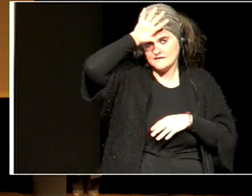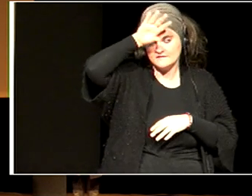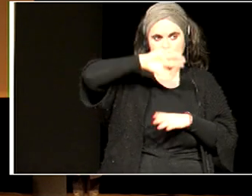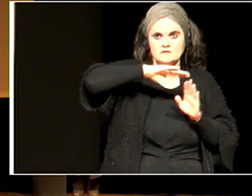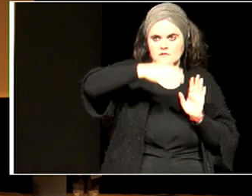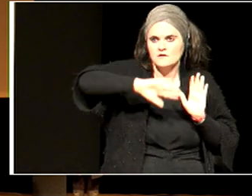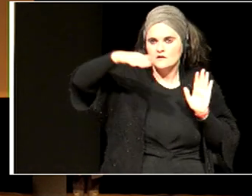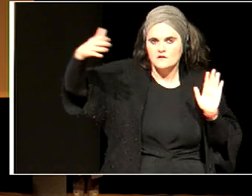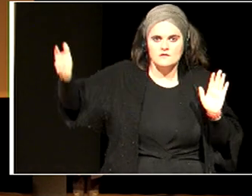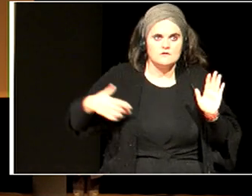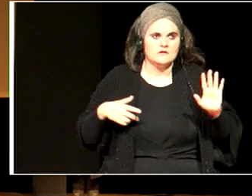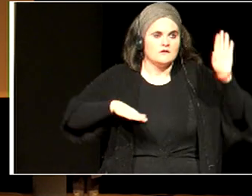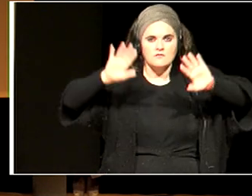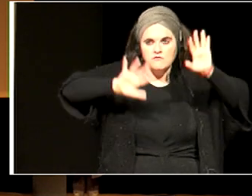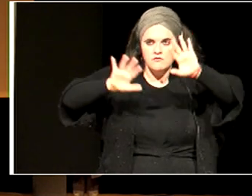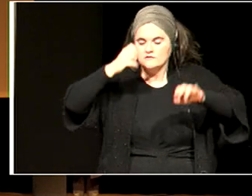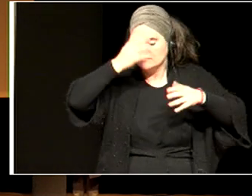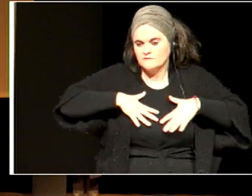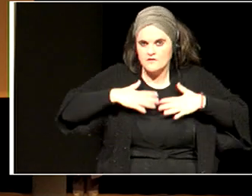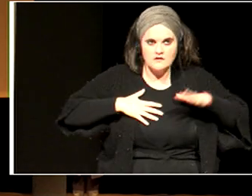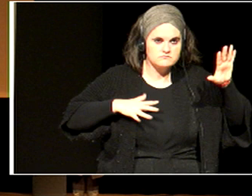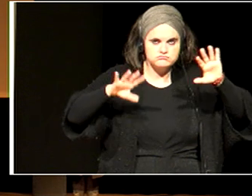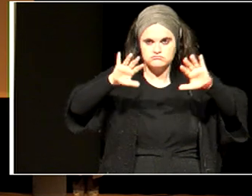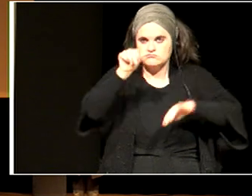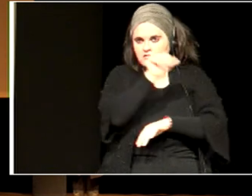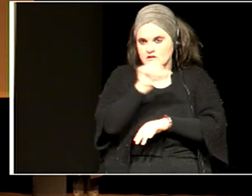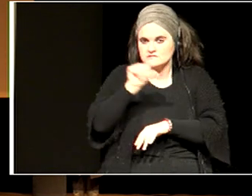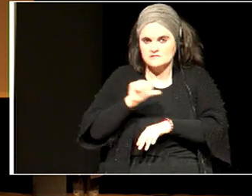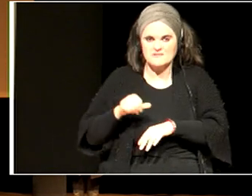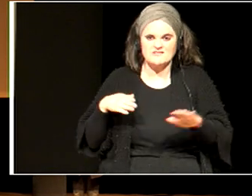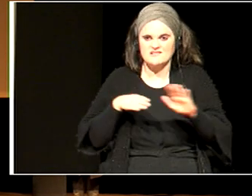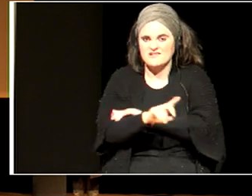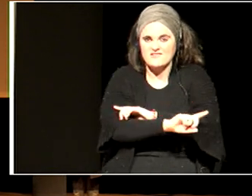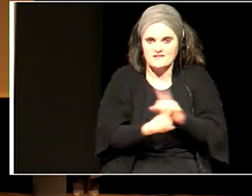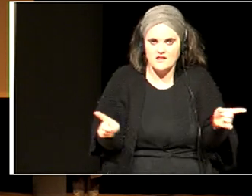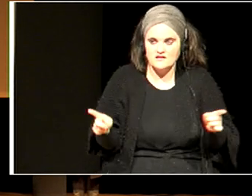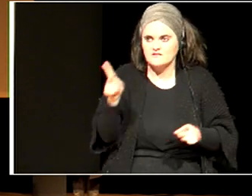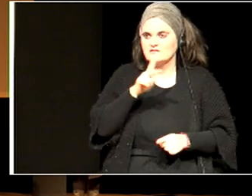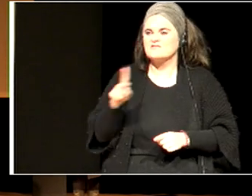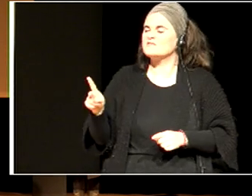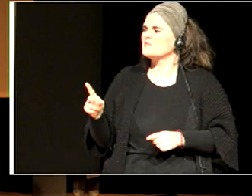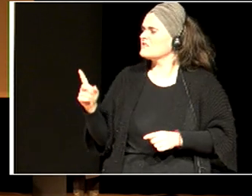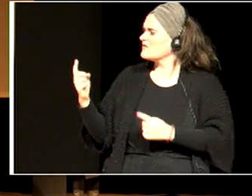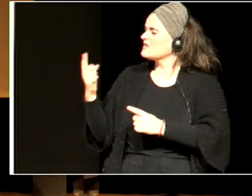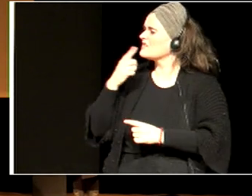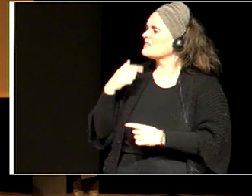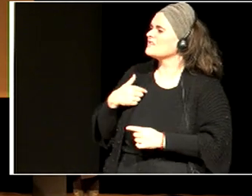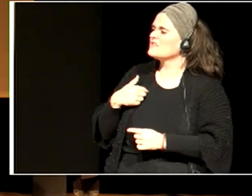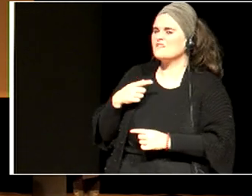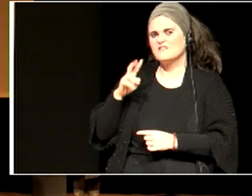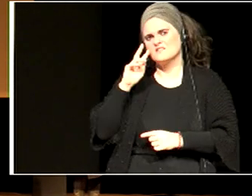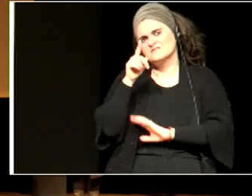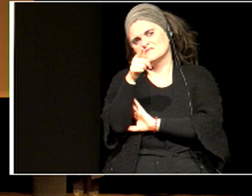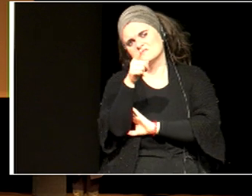las matas mata o disfrazándola en toda la semana no entró nadie y dos semanas después te pregunta alguien casi pero fue a que ellos papeles que